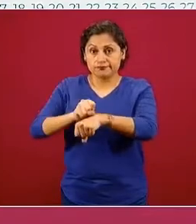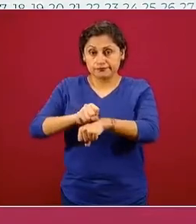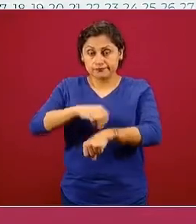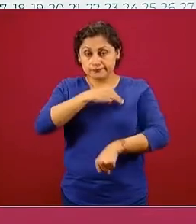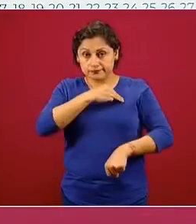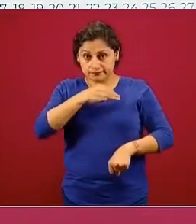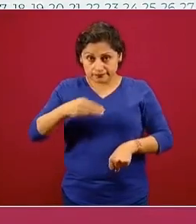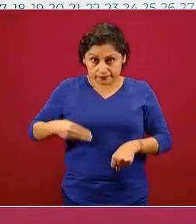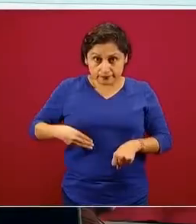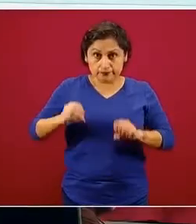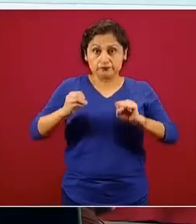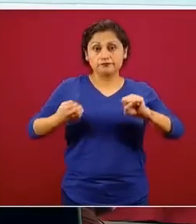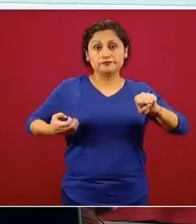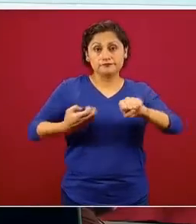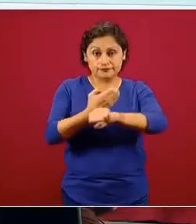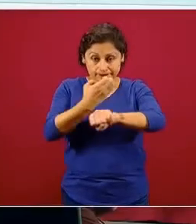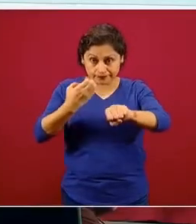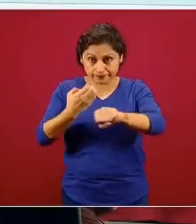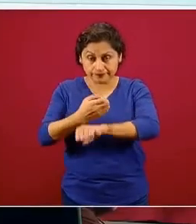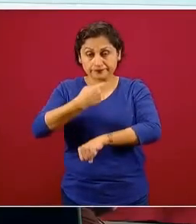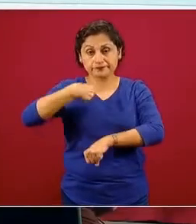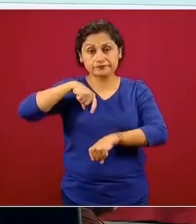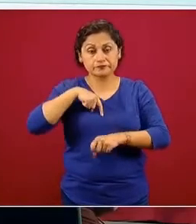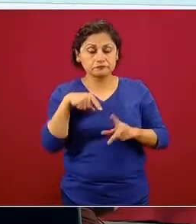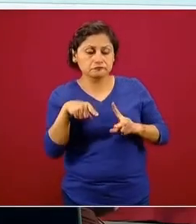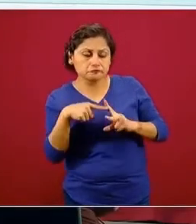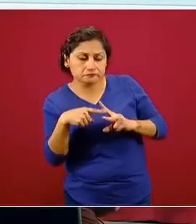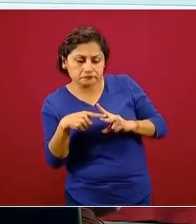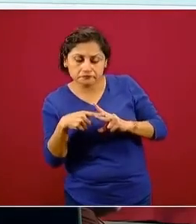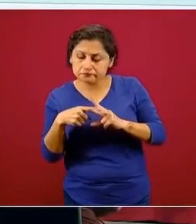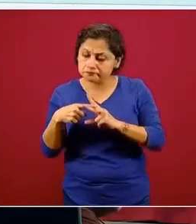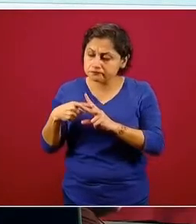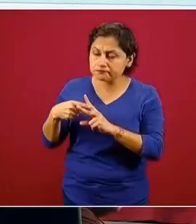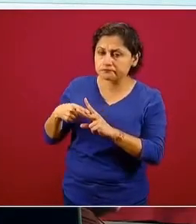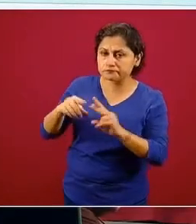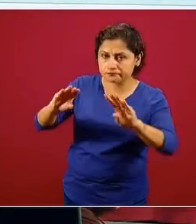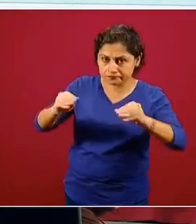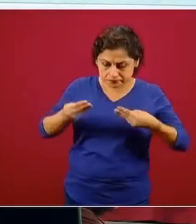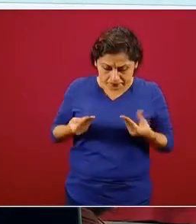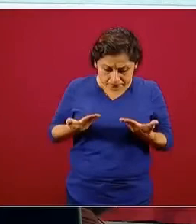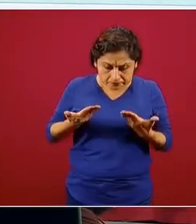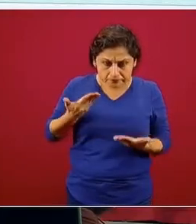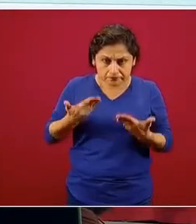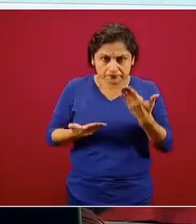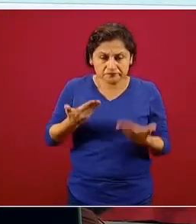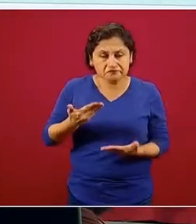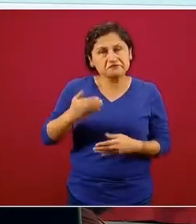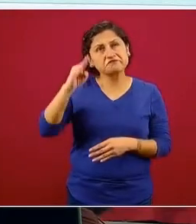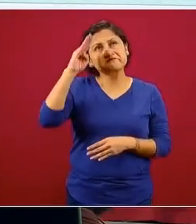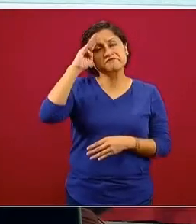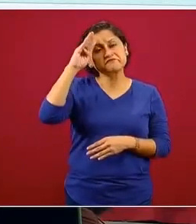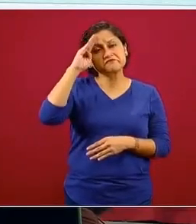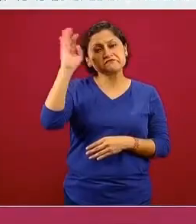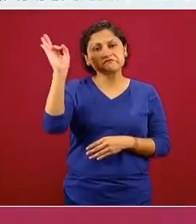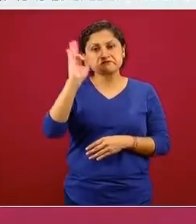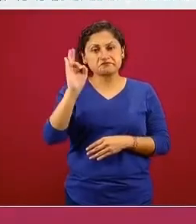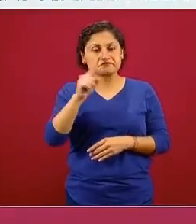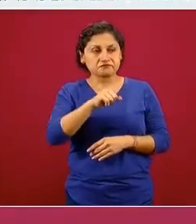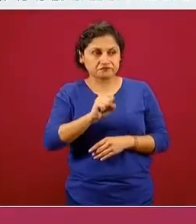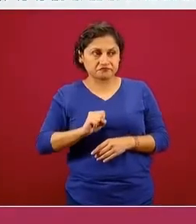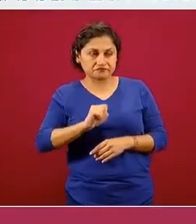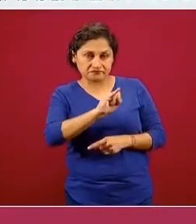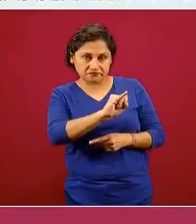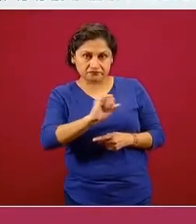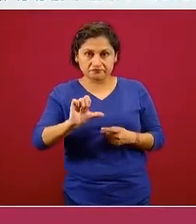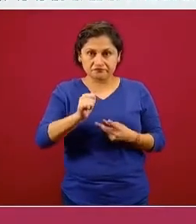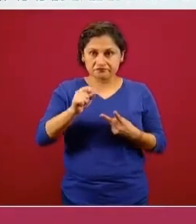calculamos qué porcentaje de las personas confirmadas resultaron así entre el total de personas a quienes se